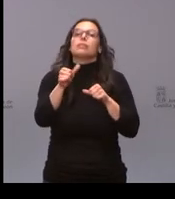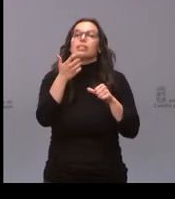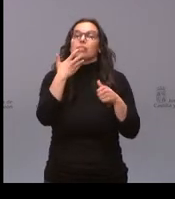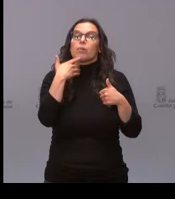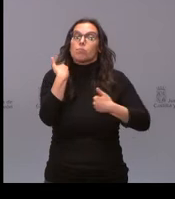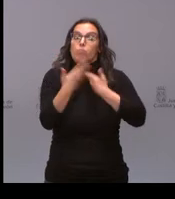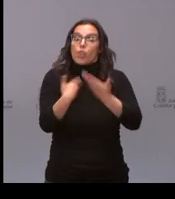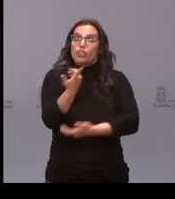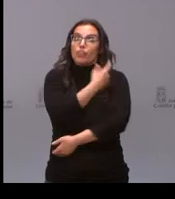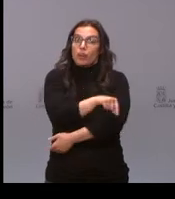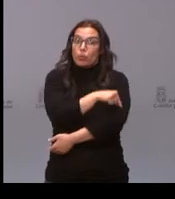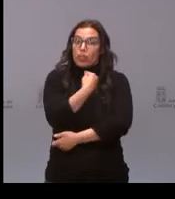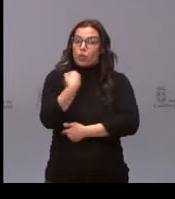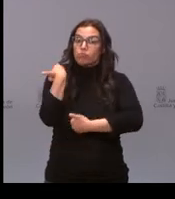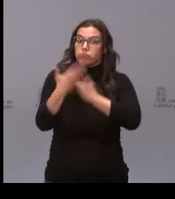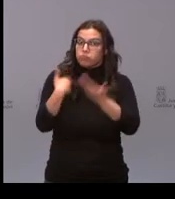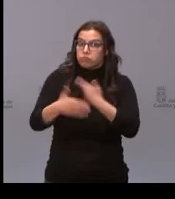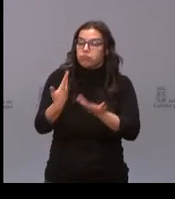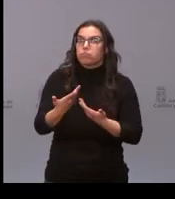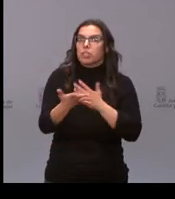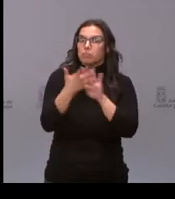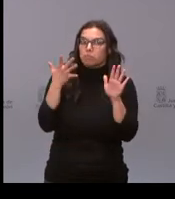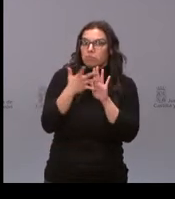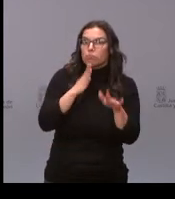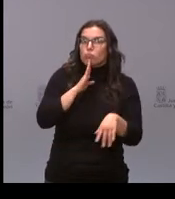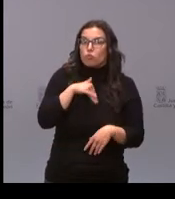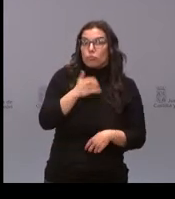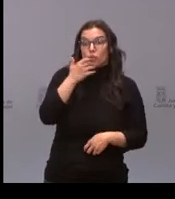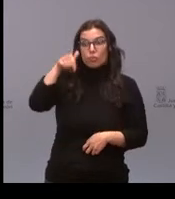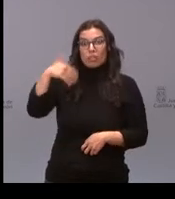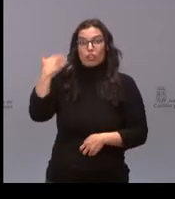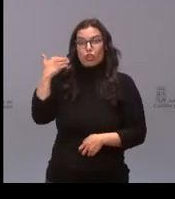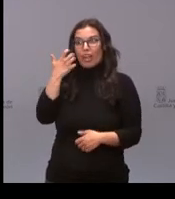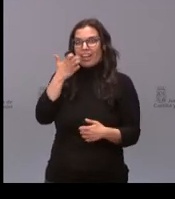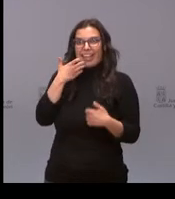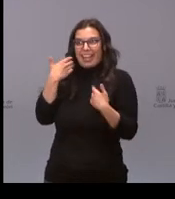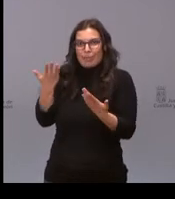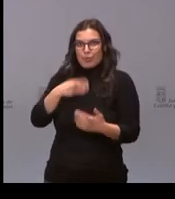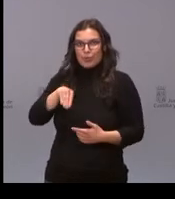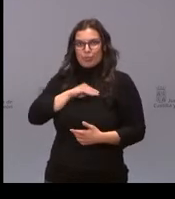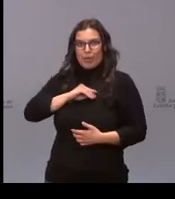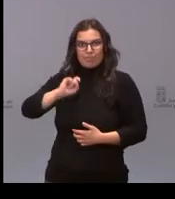proceso de vacunación positivo, donde Soria es un ejemplo en toda España,